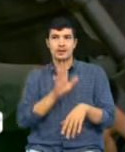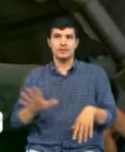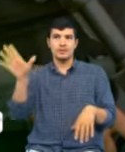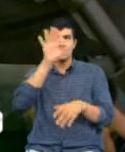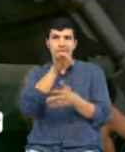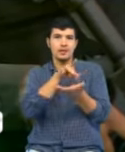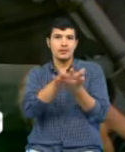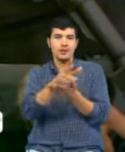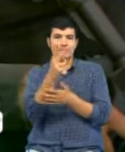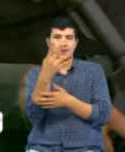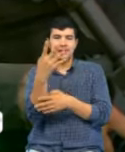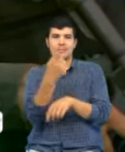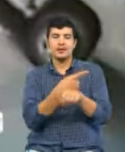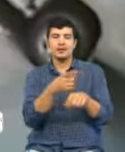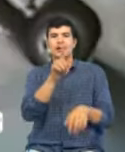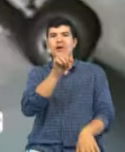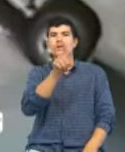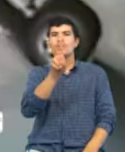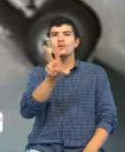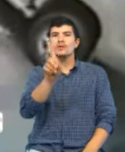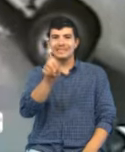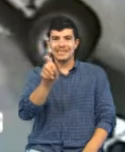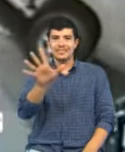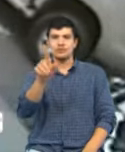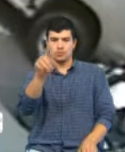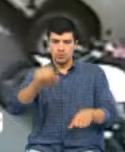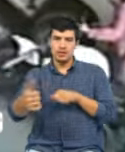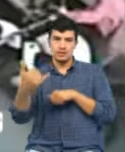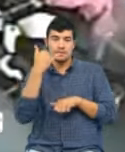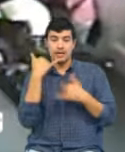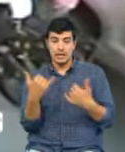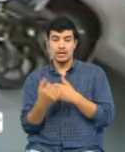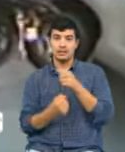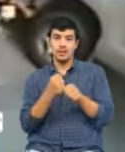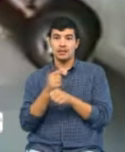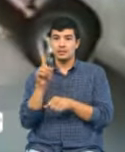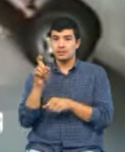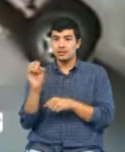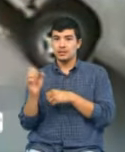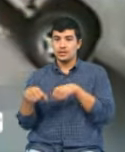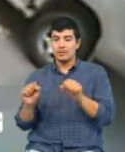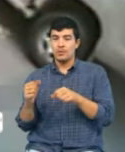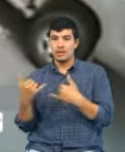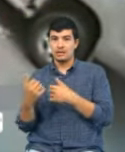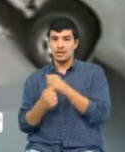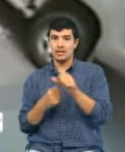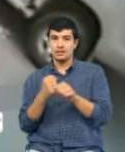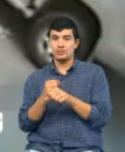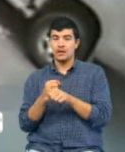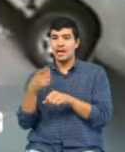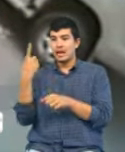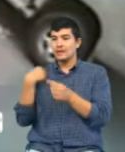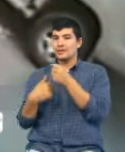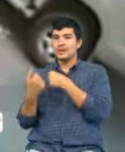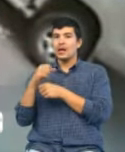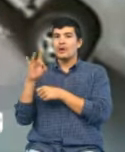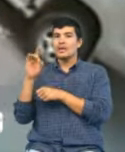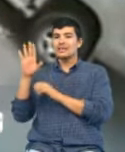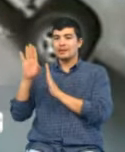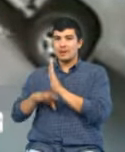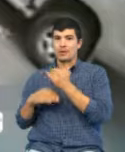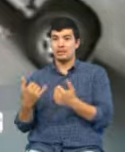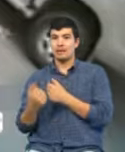24 horas del día la línea 165 en lo corrido del año han sido robadas 60 motocicletas 15 más que en lo corrido del mismo periodo del